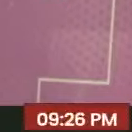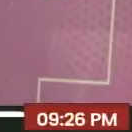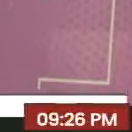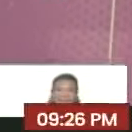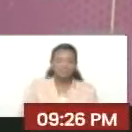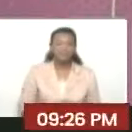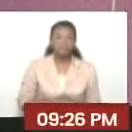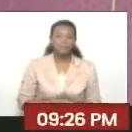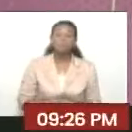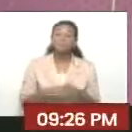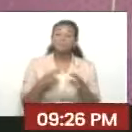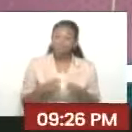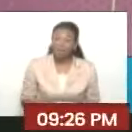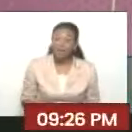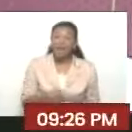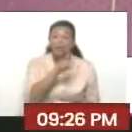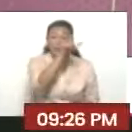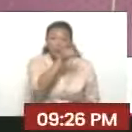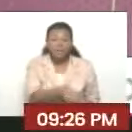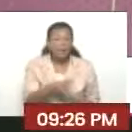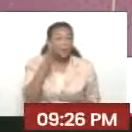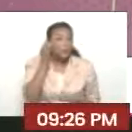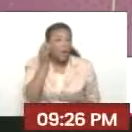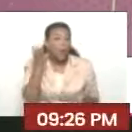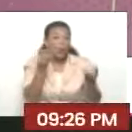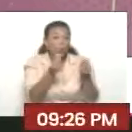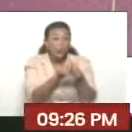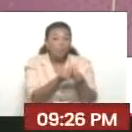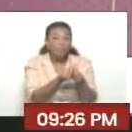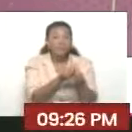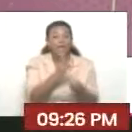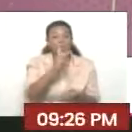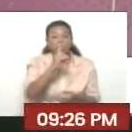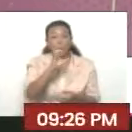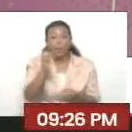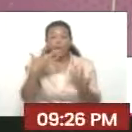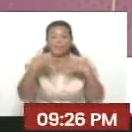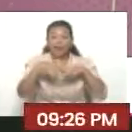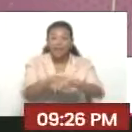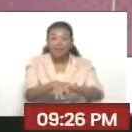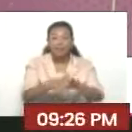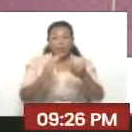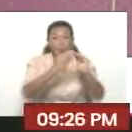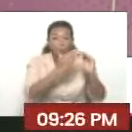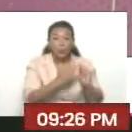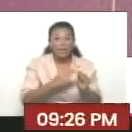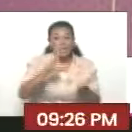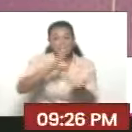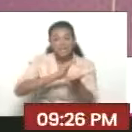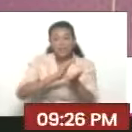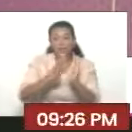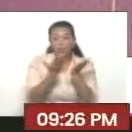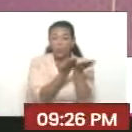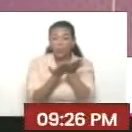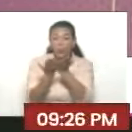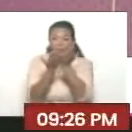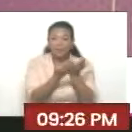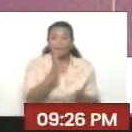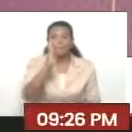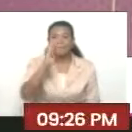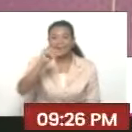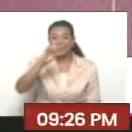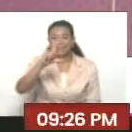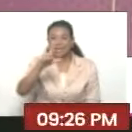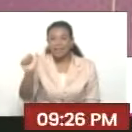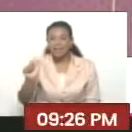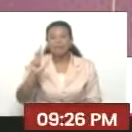Presidente, justamente tenemos a Miriam acá. Ella se encuentra en compañía de Douglas Brito, integrante también de la Bricomil del Centro Educativo Benil de Ascanio. También se encuentra la ministra